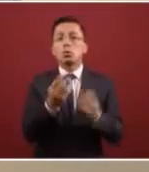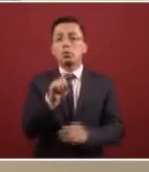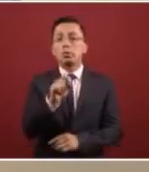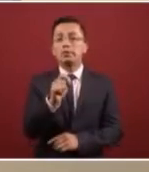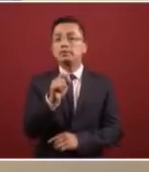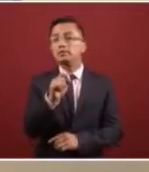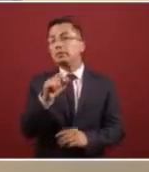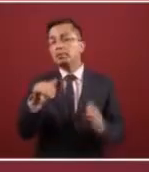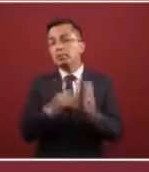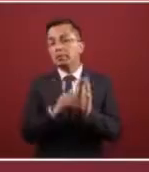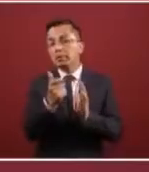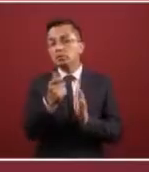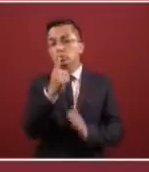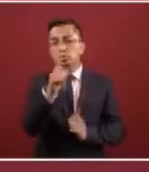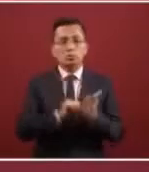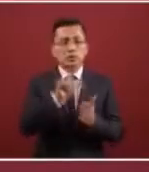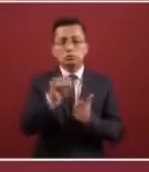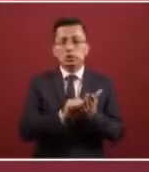mensuales, los